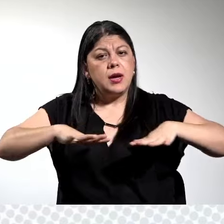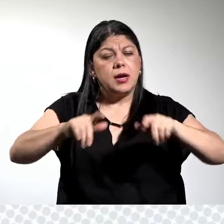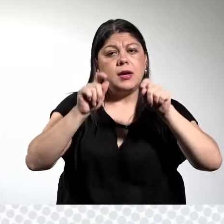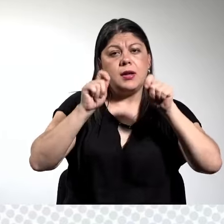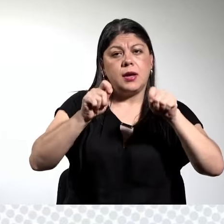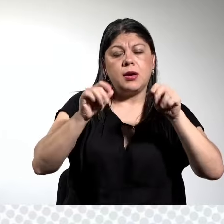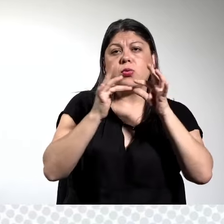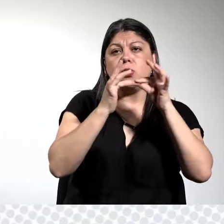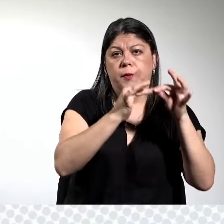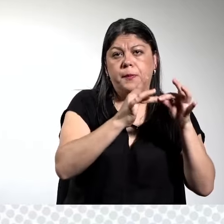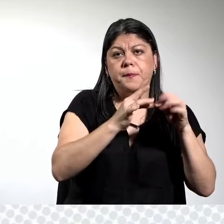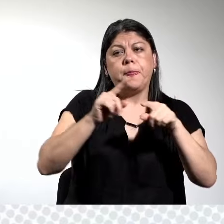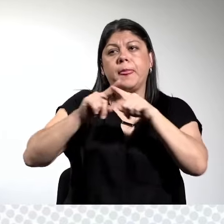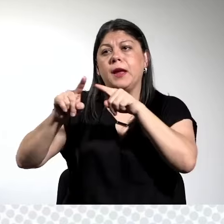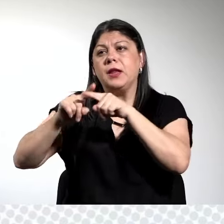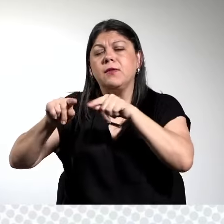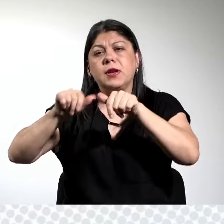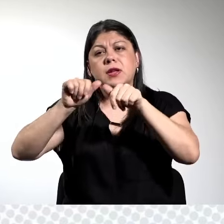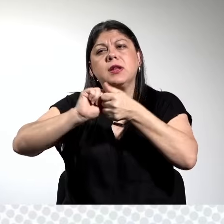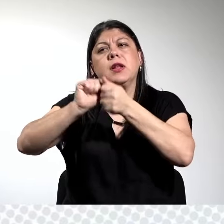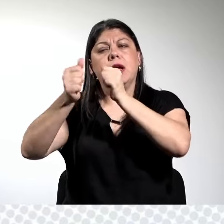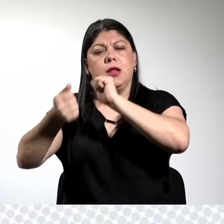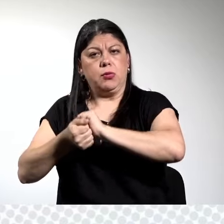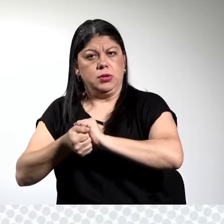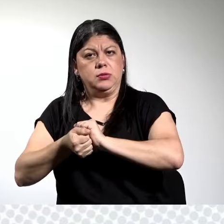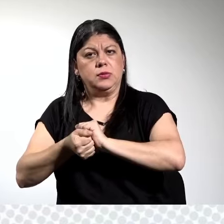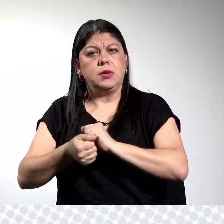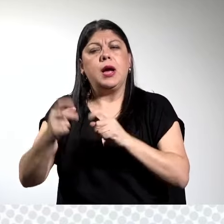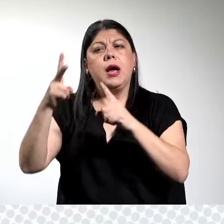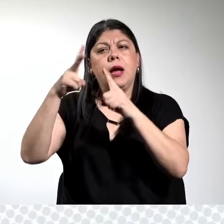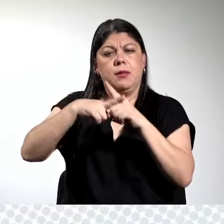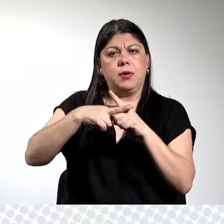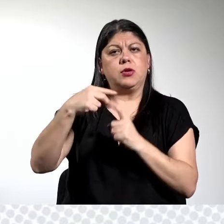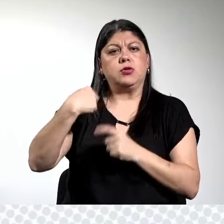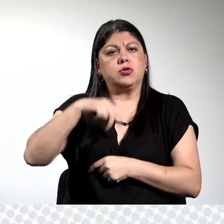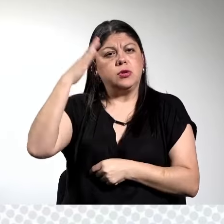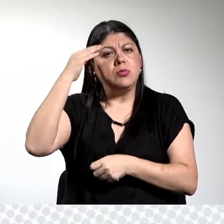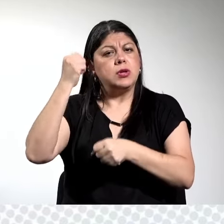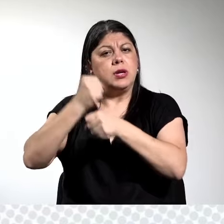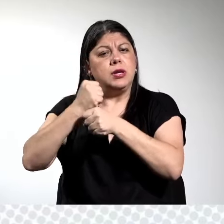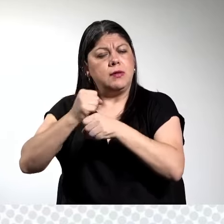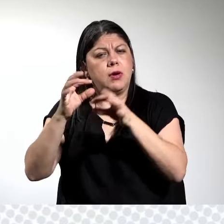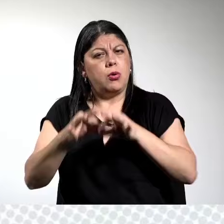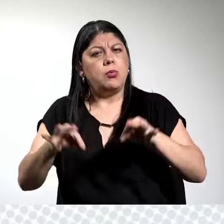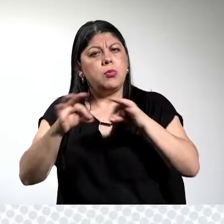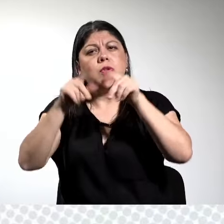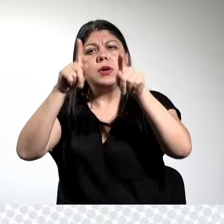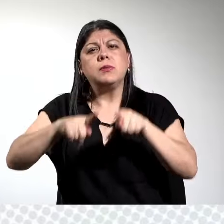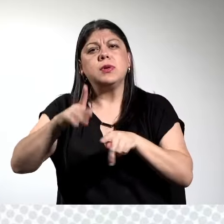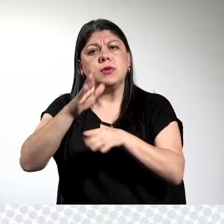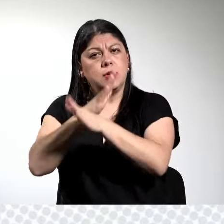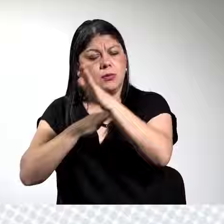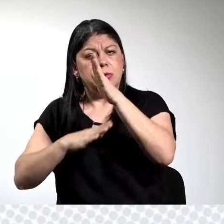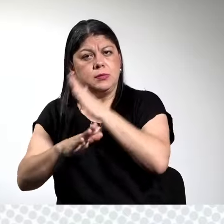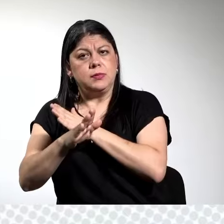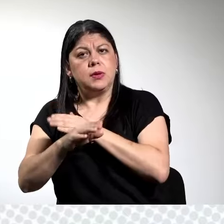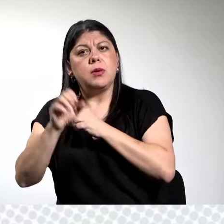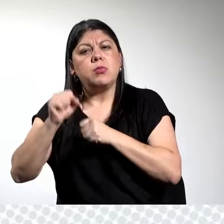educación especial hasta cualquier otro tipo de adecuación que se necesite. Creemos además que la hora del trabajo es importantísimo. Las personas con algún tipo de